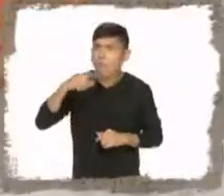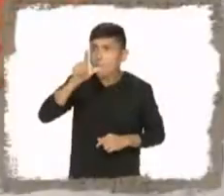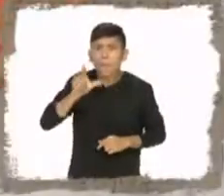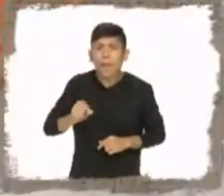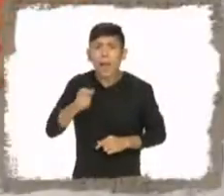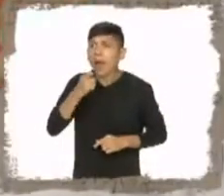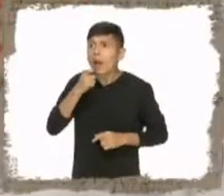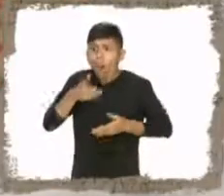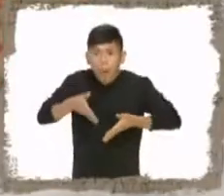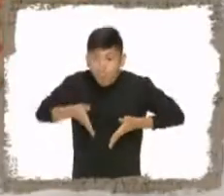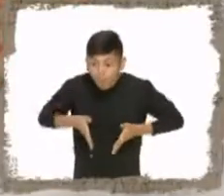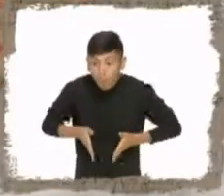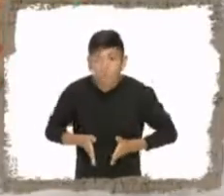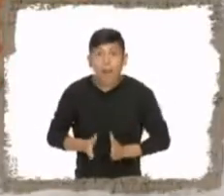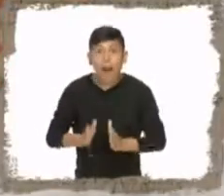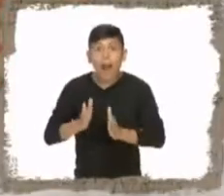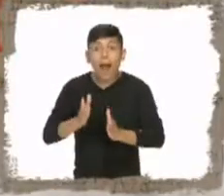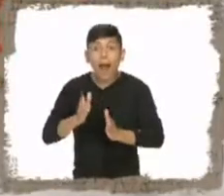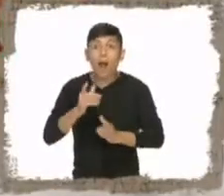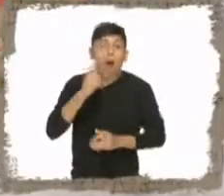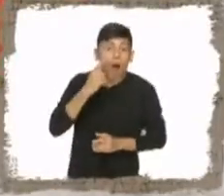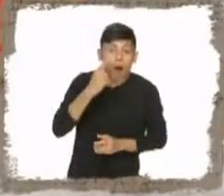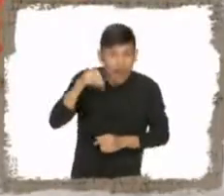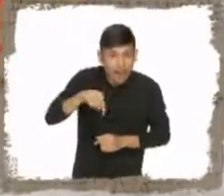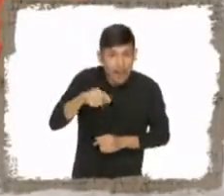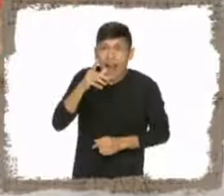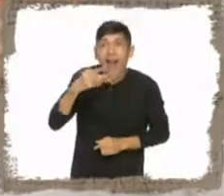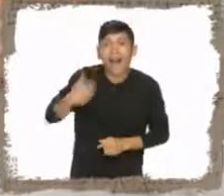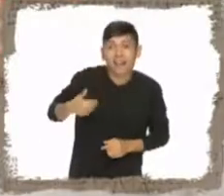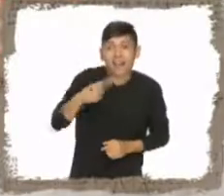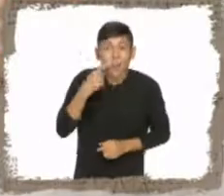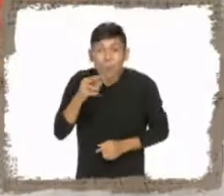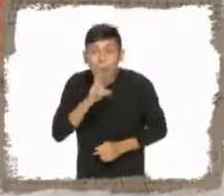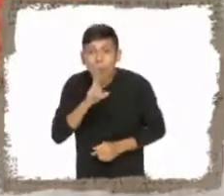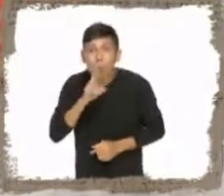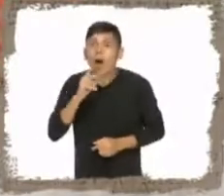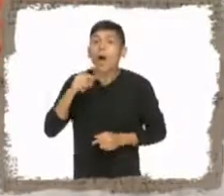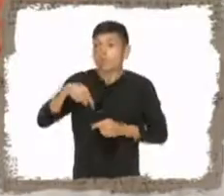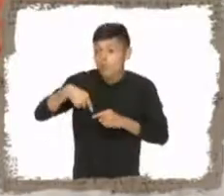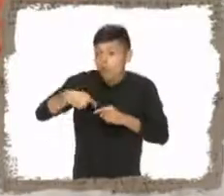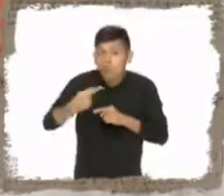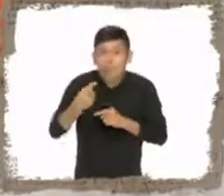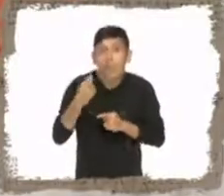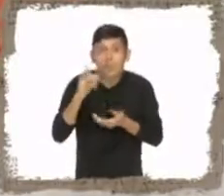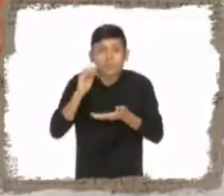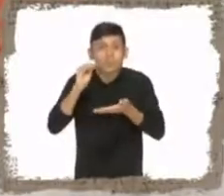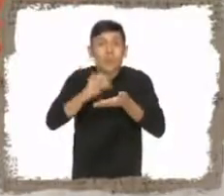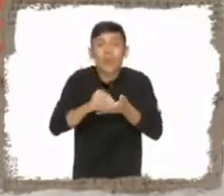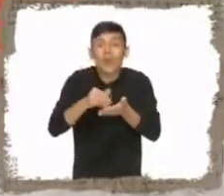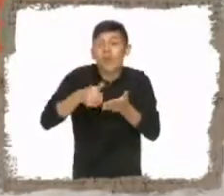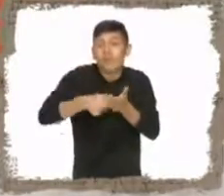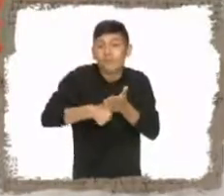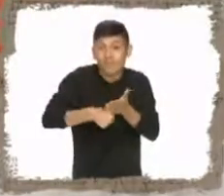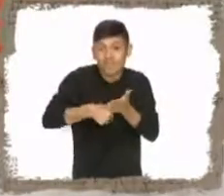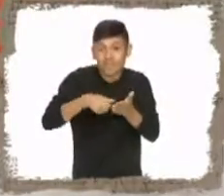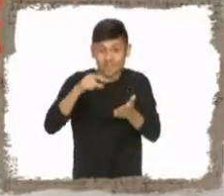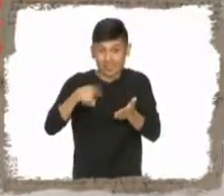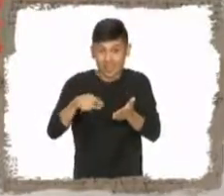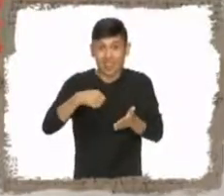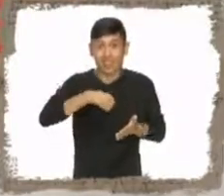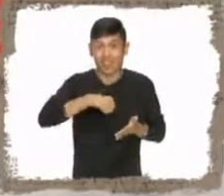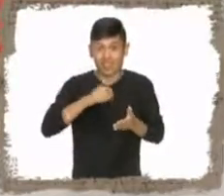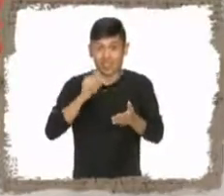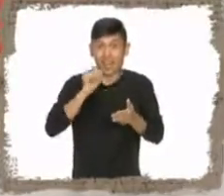En nuestro país, cuando un bebé nace, una argentina o un argentino, que luego recibirá un número en su documento nacional